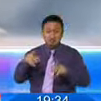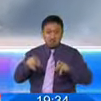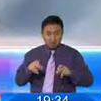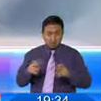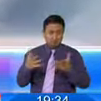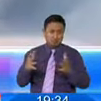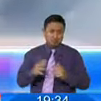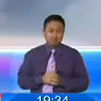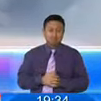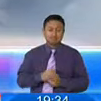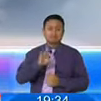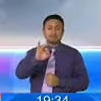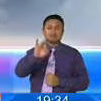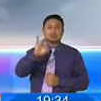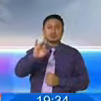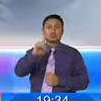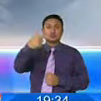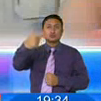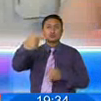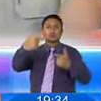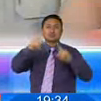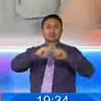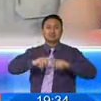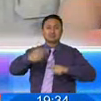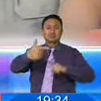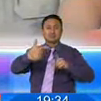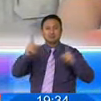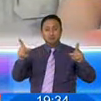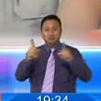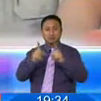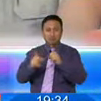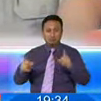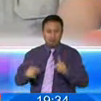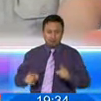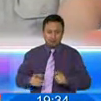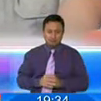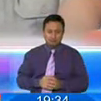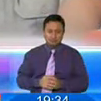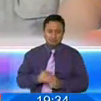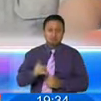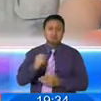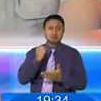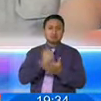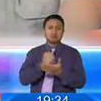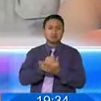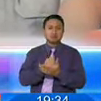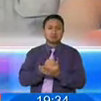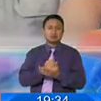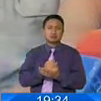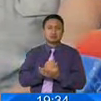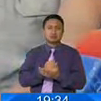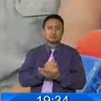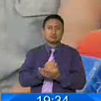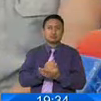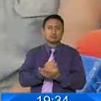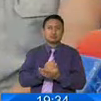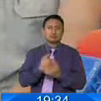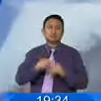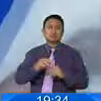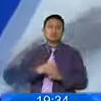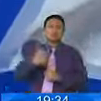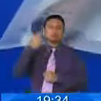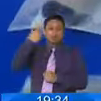correspondientes. 8 armas de fuego de diverso calibre y marcas decomisadas en Paltas, Loja,